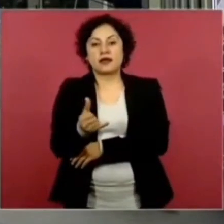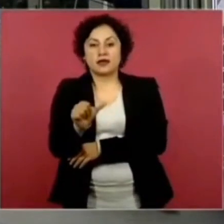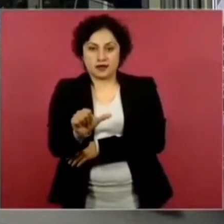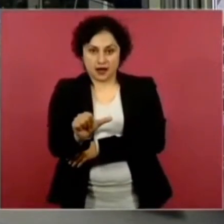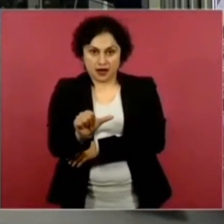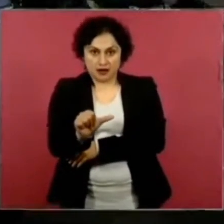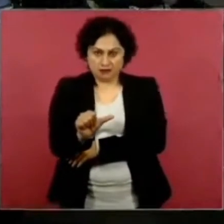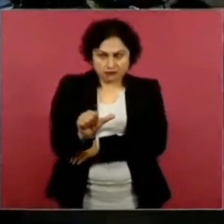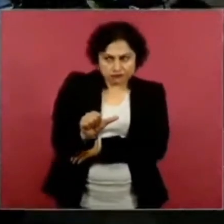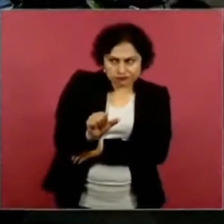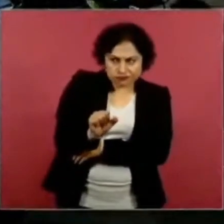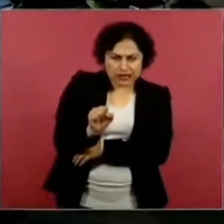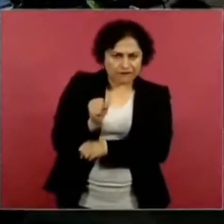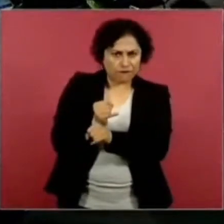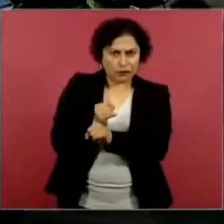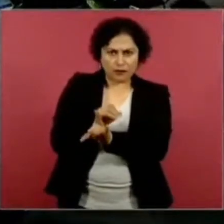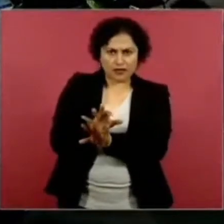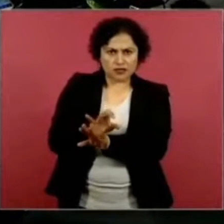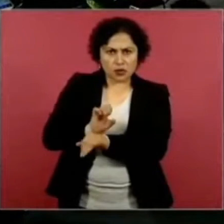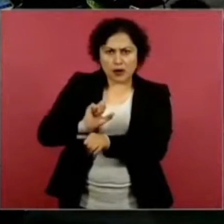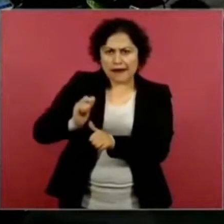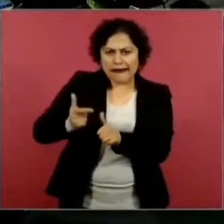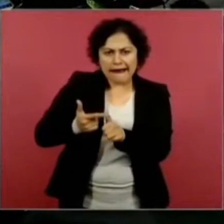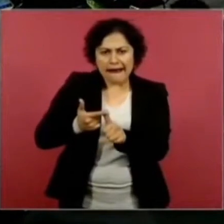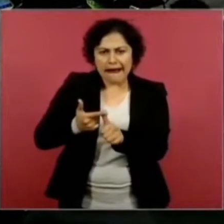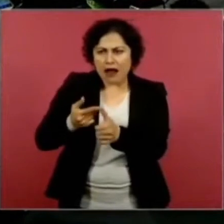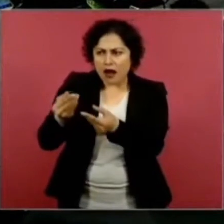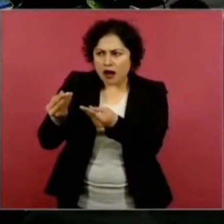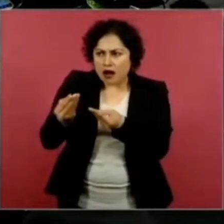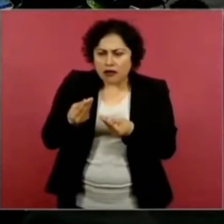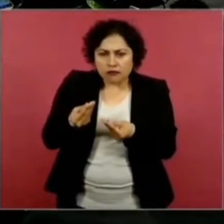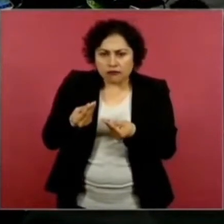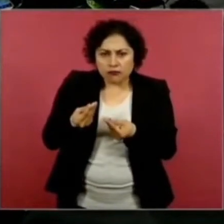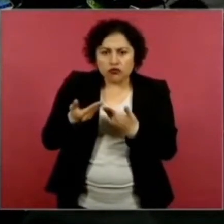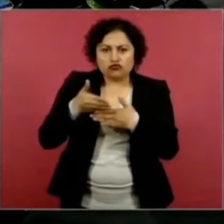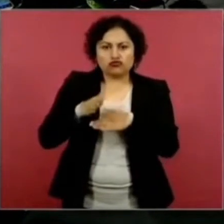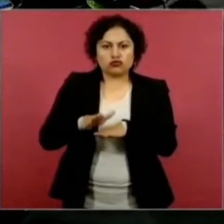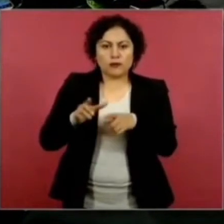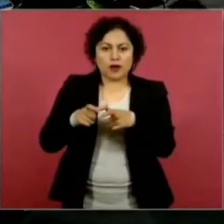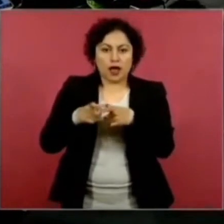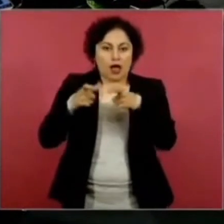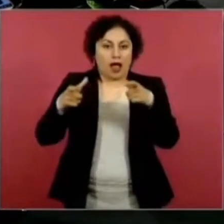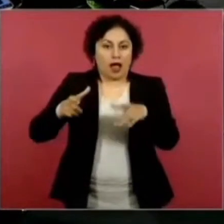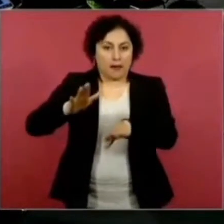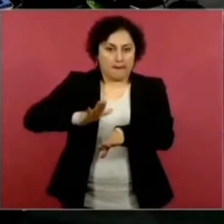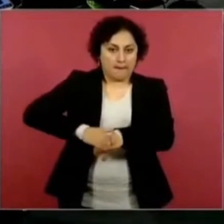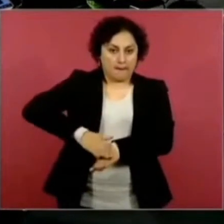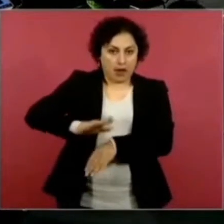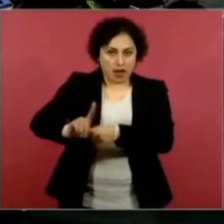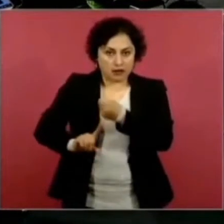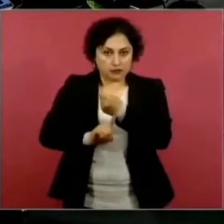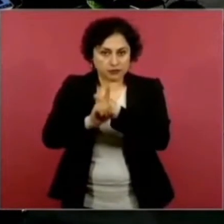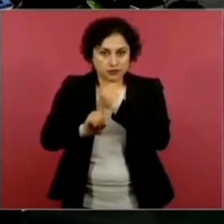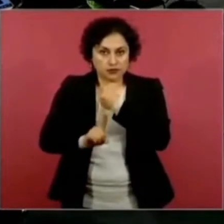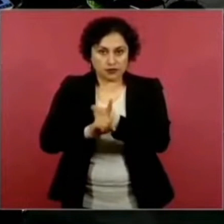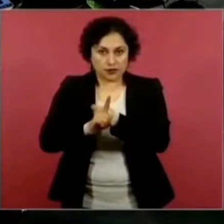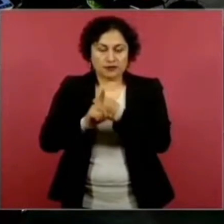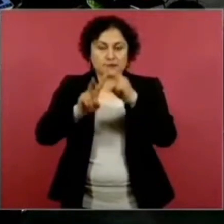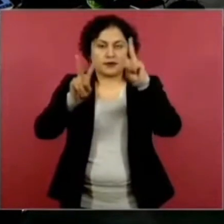reporte, nada, ¿sí?, de incremento, ¿sí?, a las